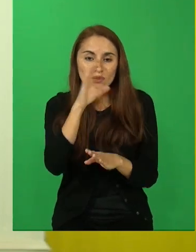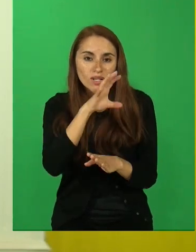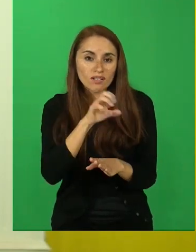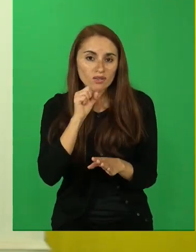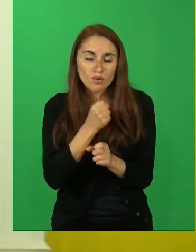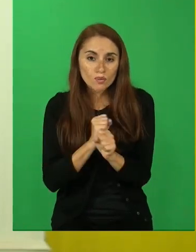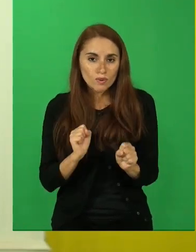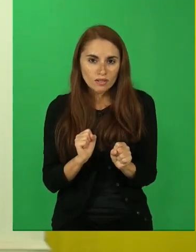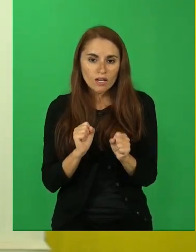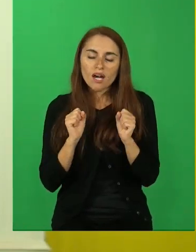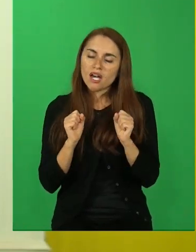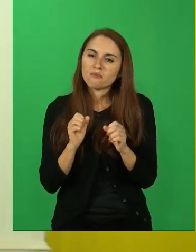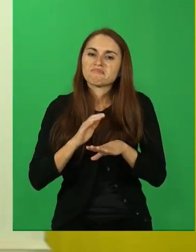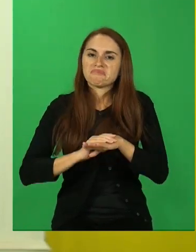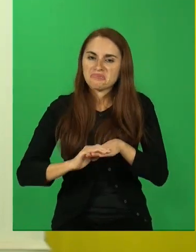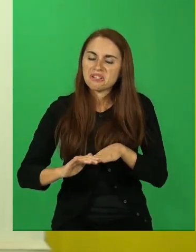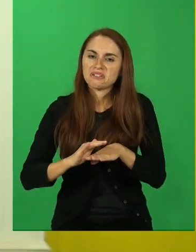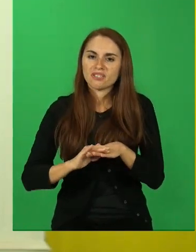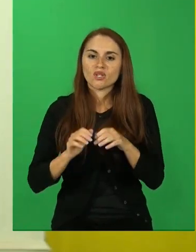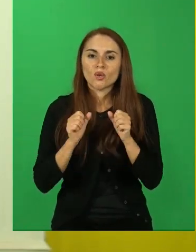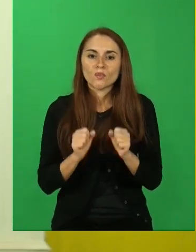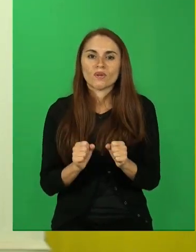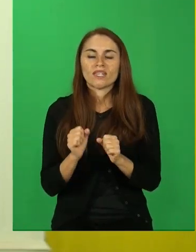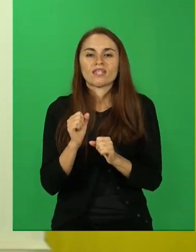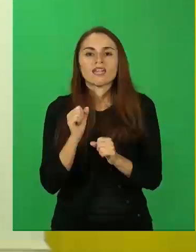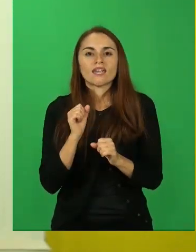puedes entrar, ¿no es cierto?, a la página del